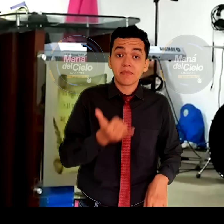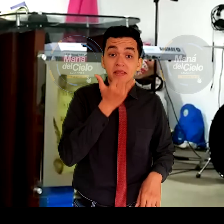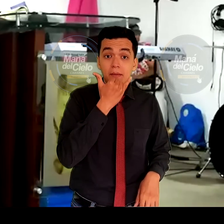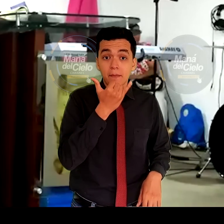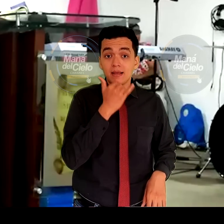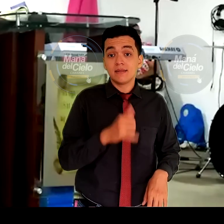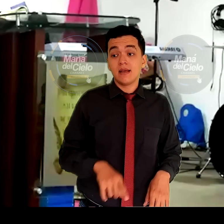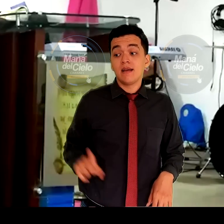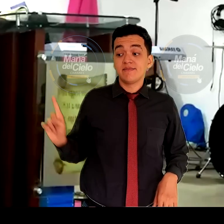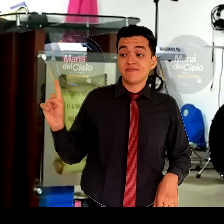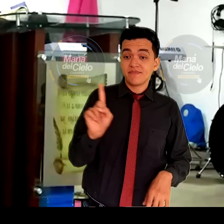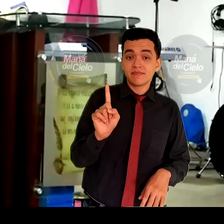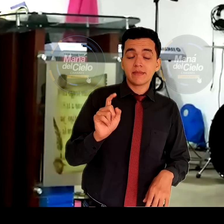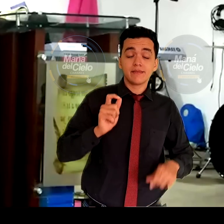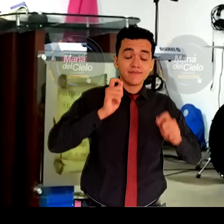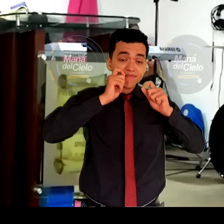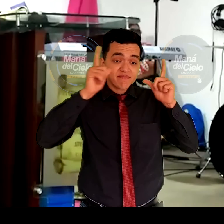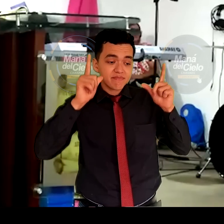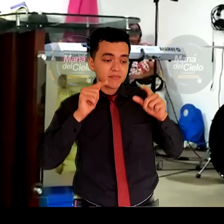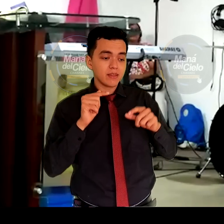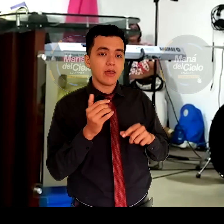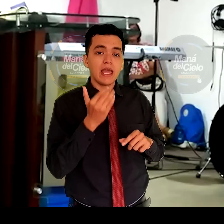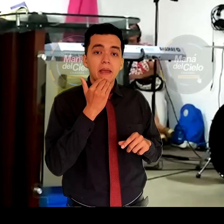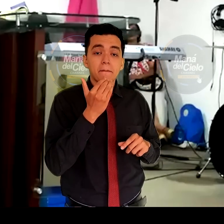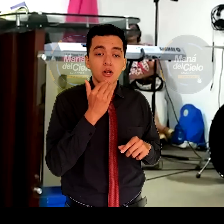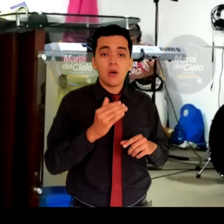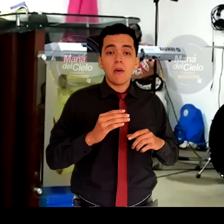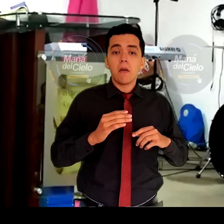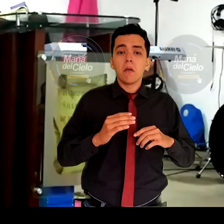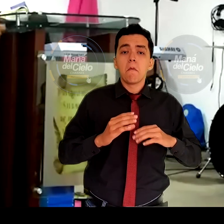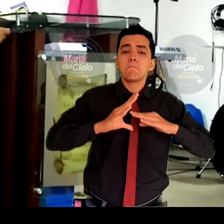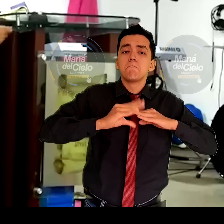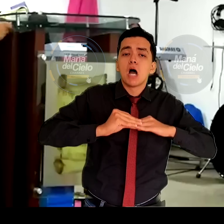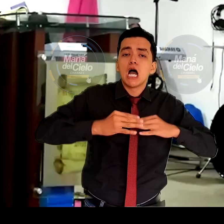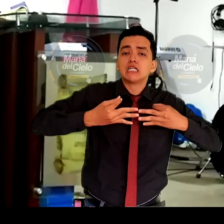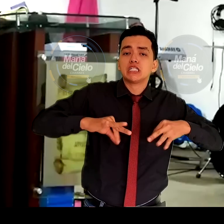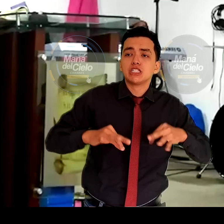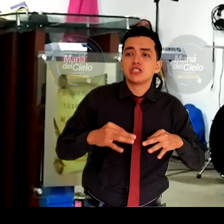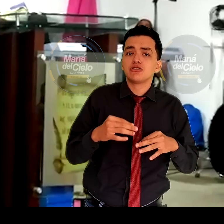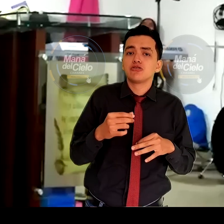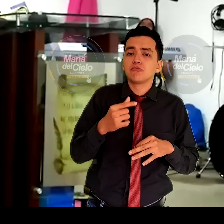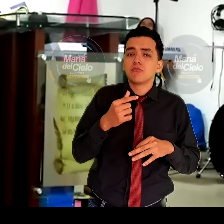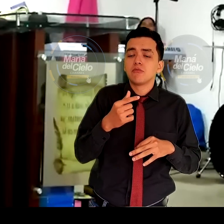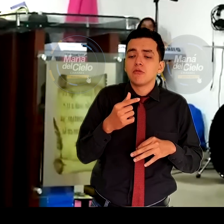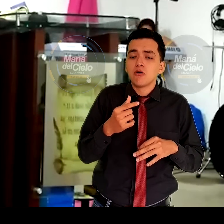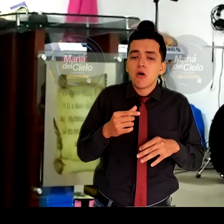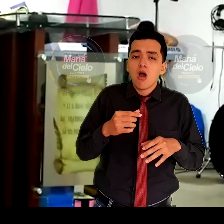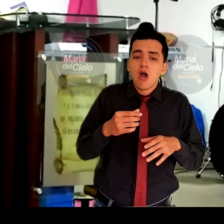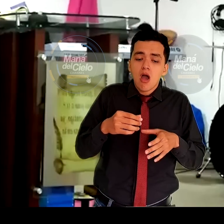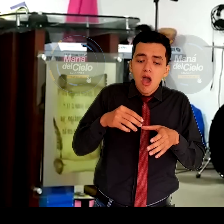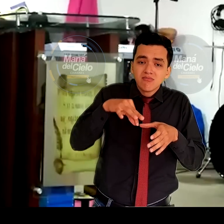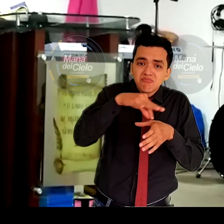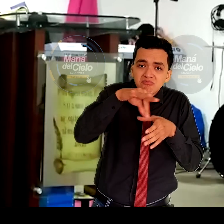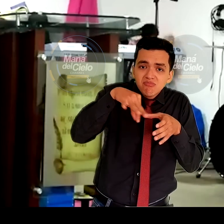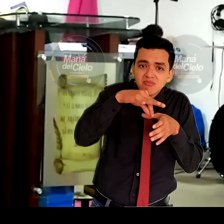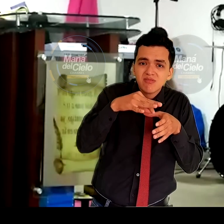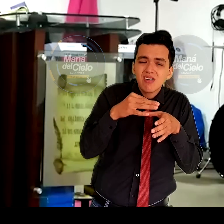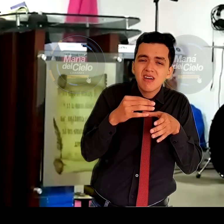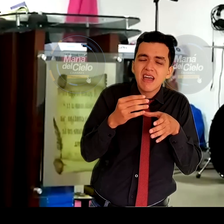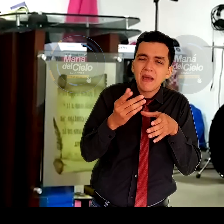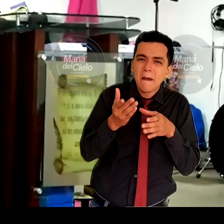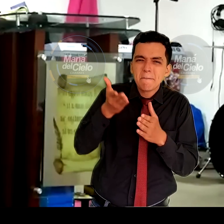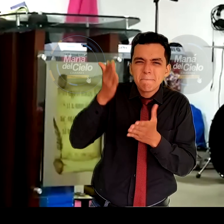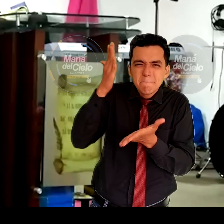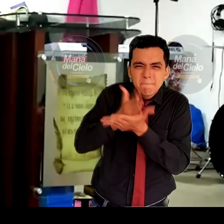ellos no tienen pelo en la boca para decir las cosas, él le pone el agua panelita con el pan al niño. Mami, ¿otra vez agua panela con